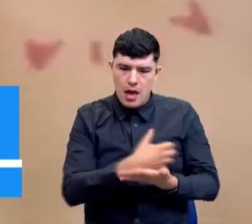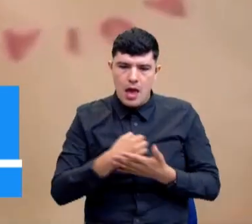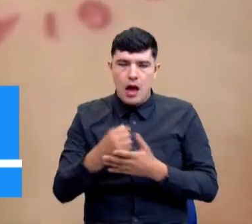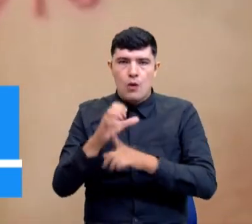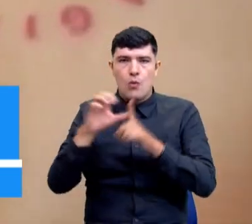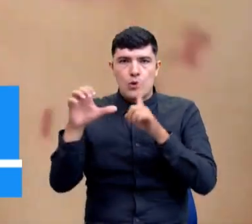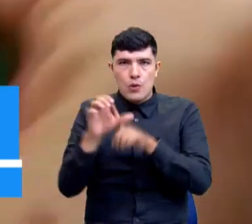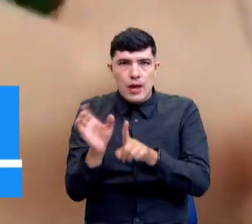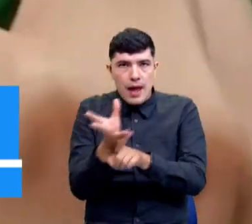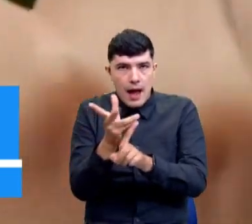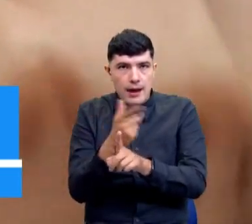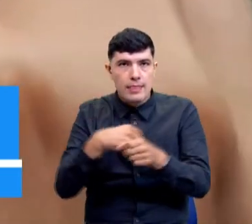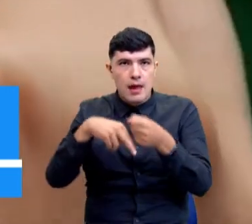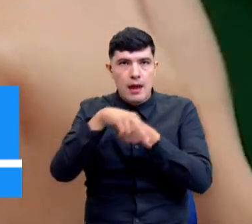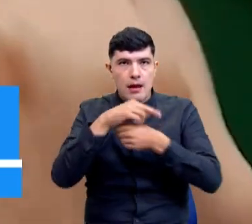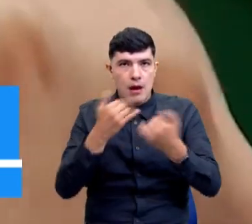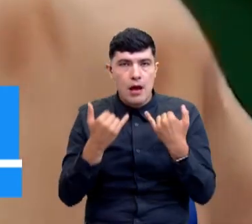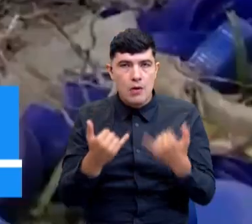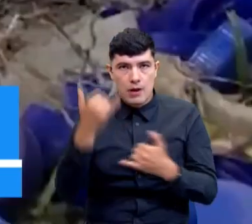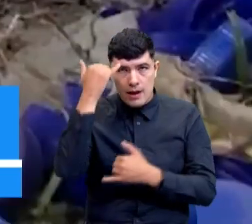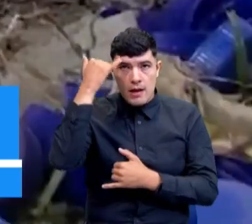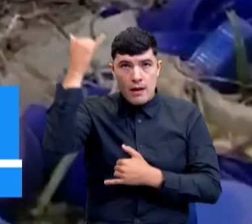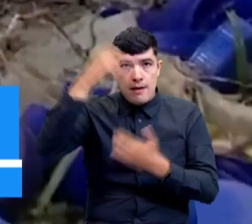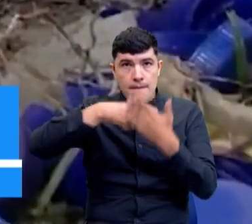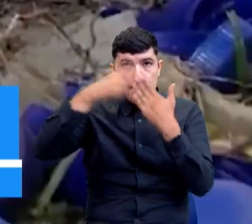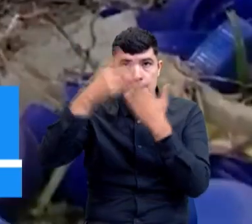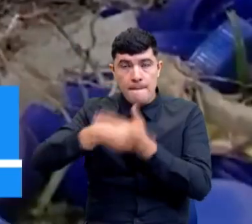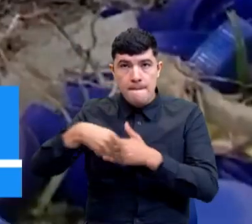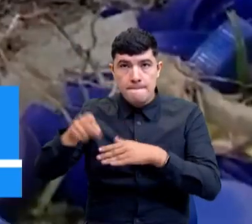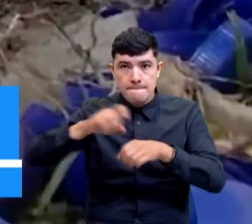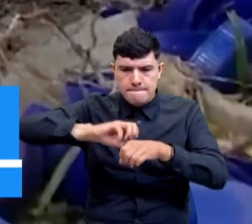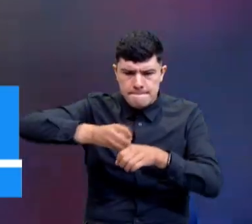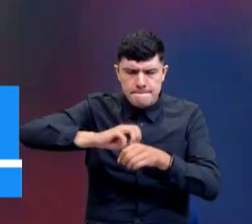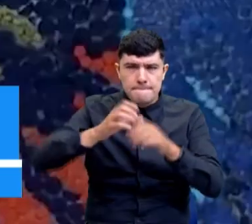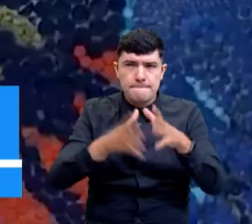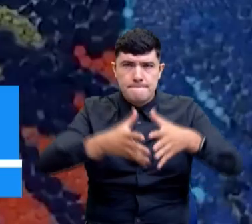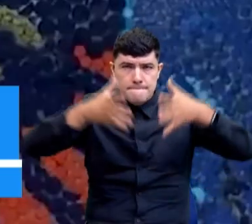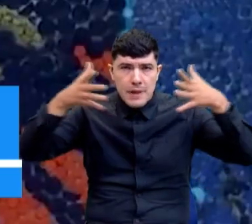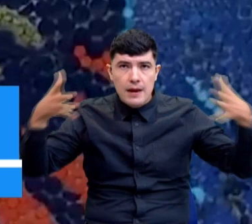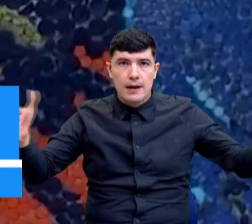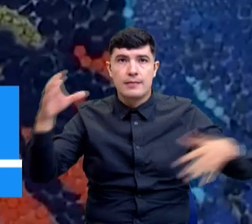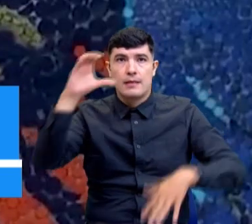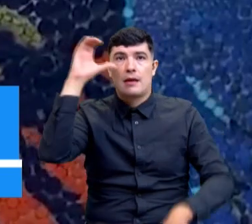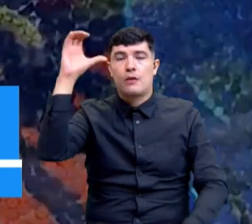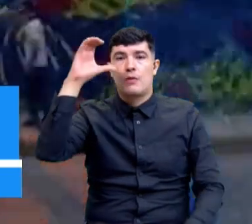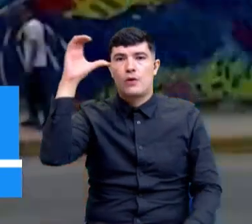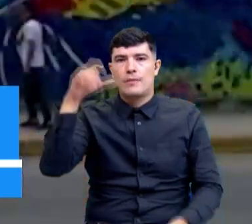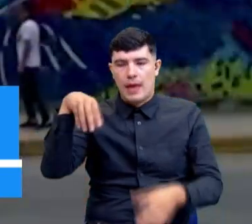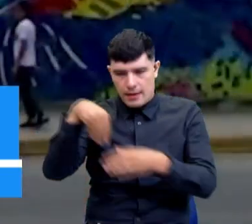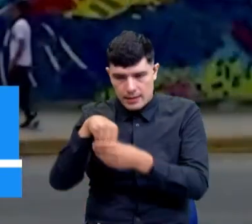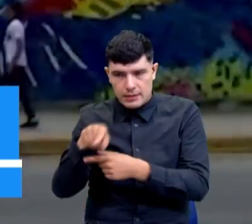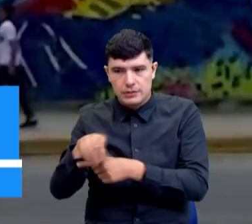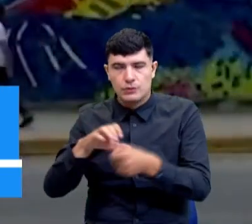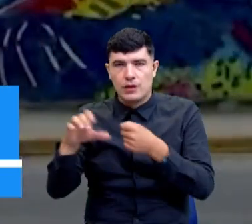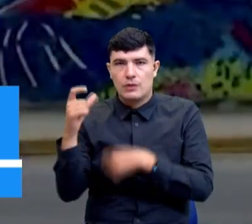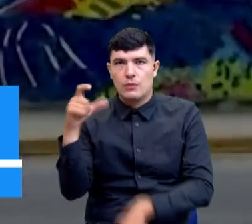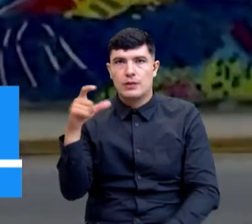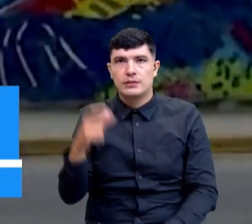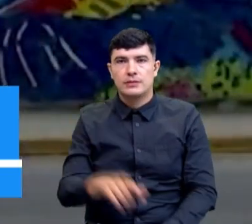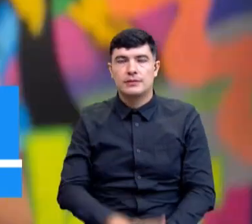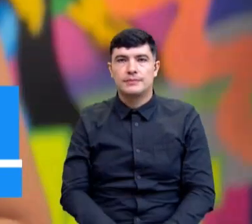una vez más crea un proyecto para crear el mural de tapas plásticas más grande de Colombia en Cúcuta